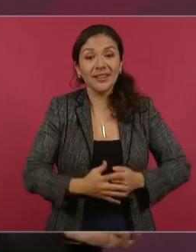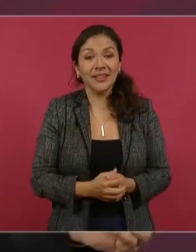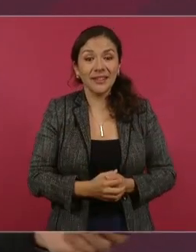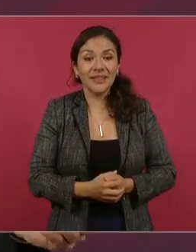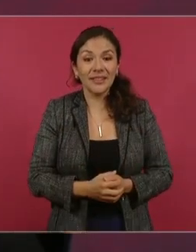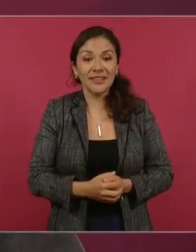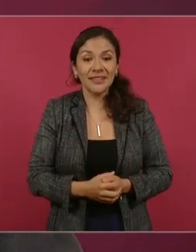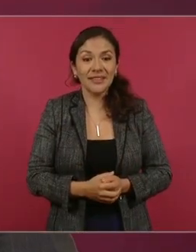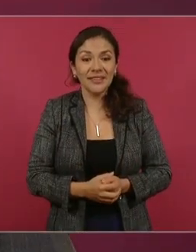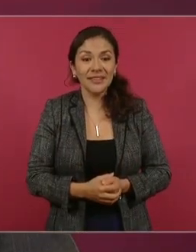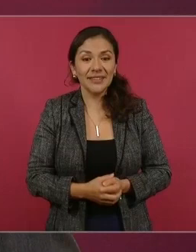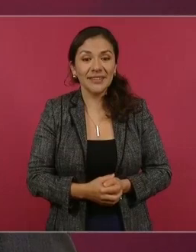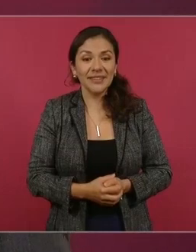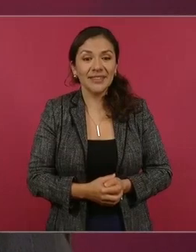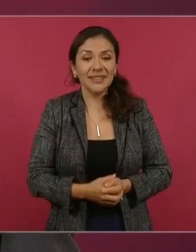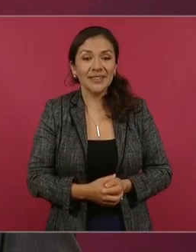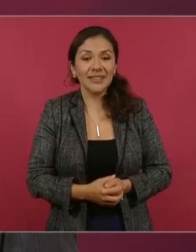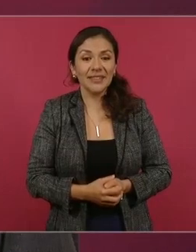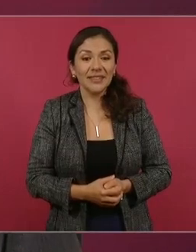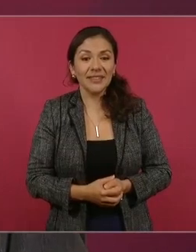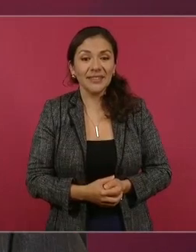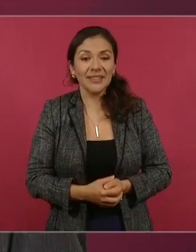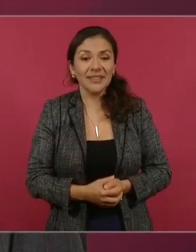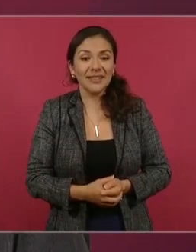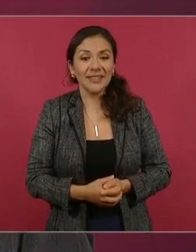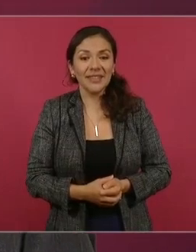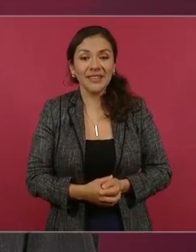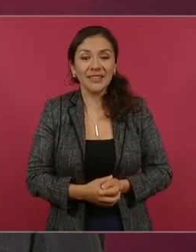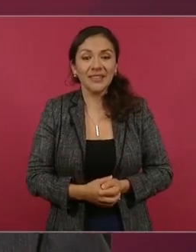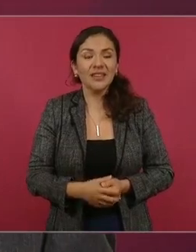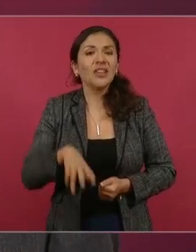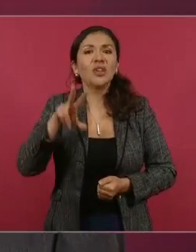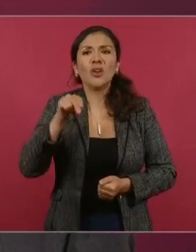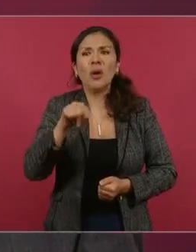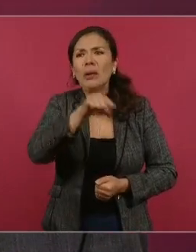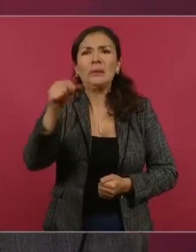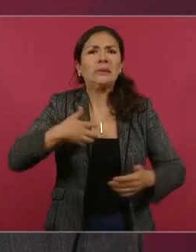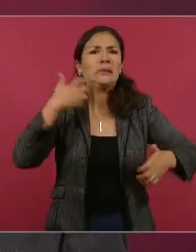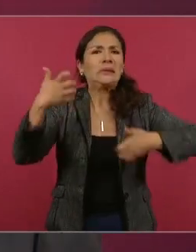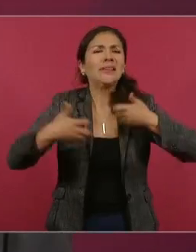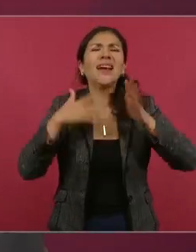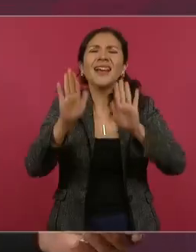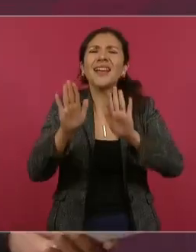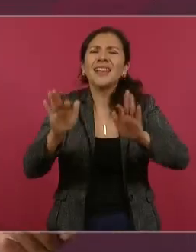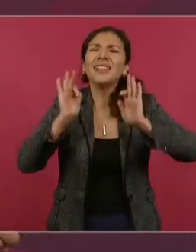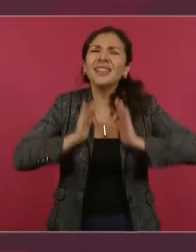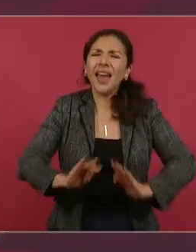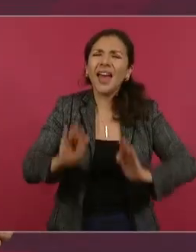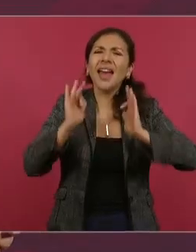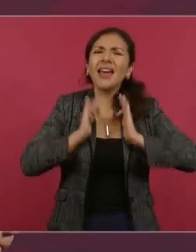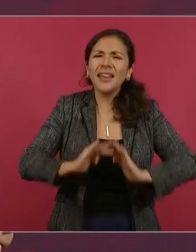Y que nadie se excite, hay que relajarnos.